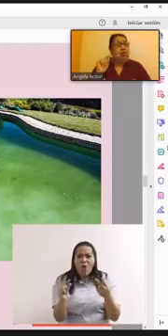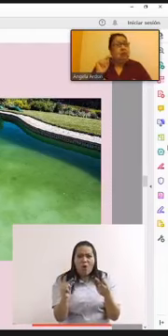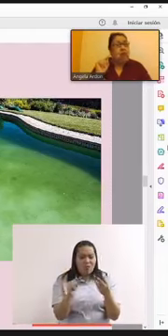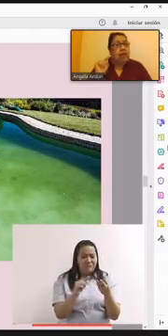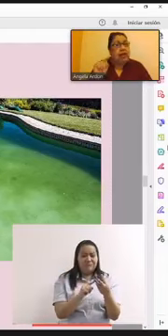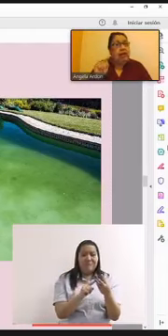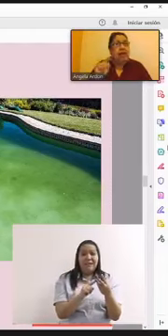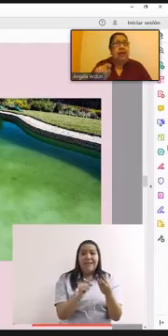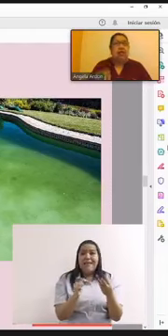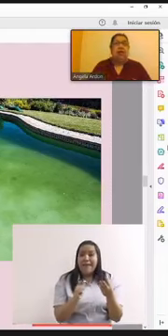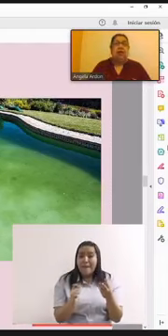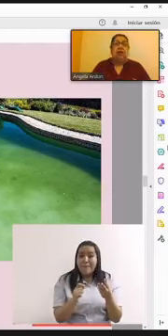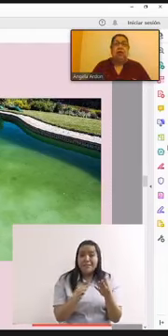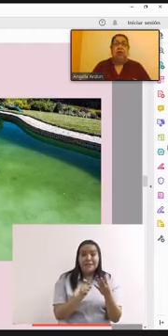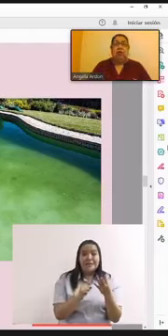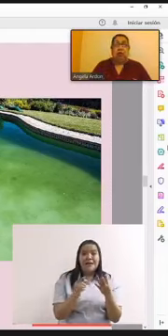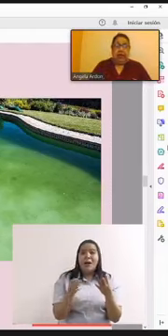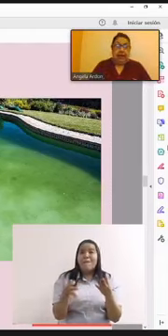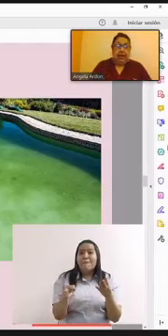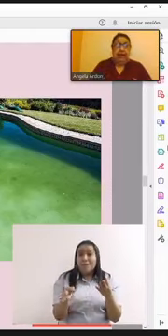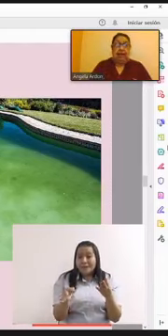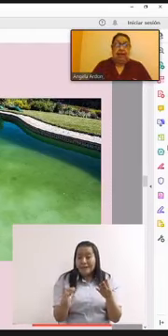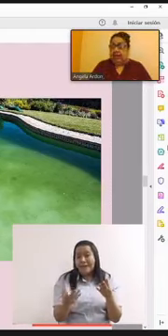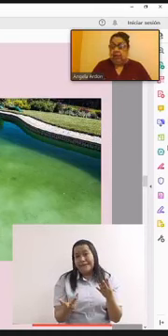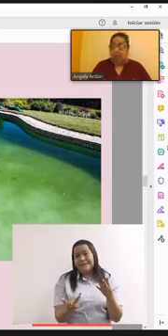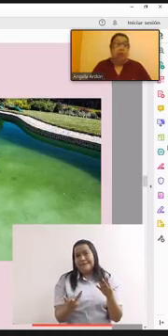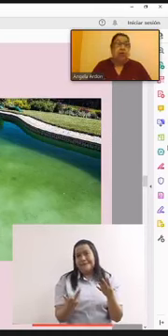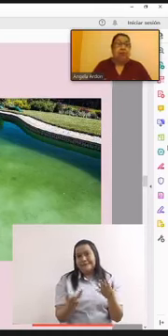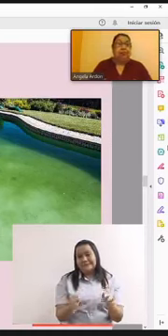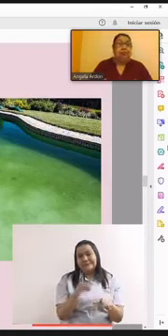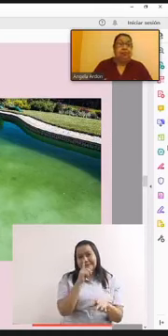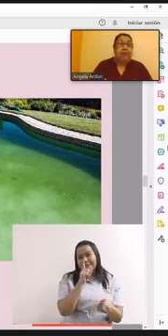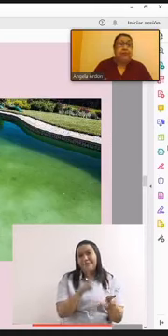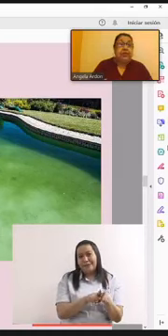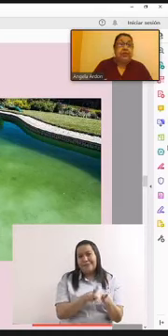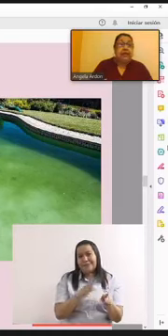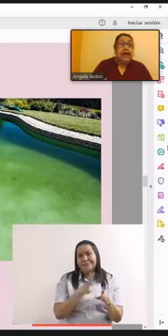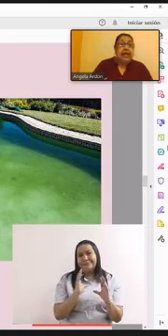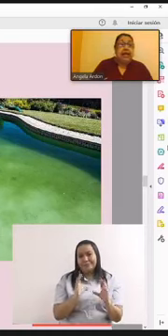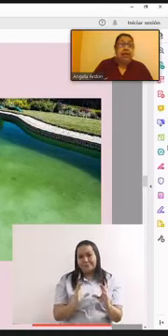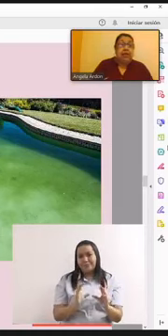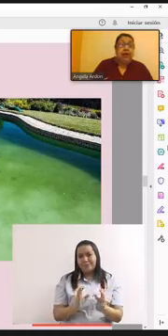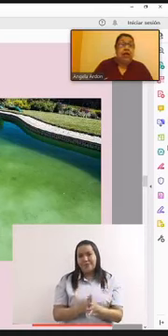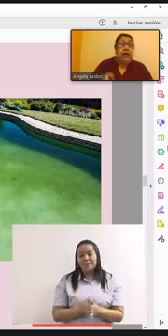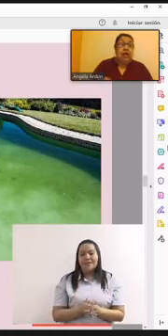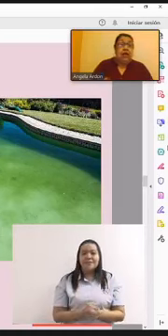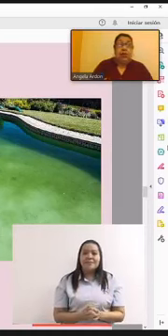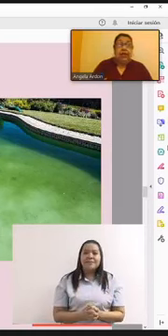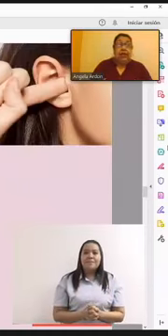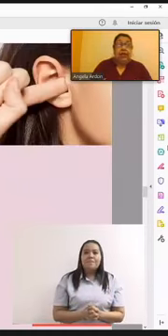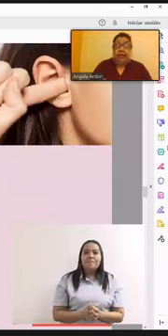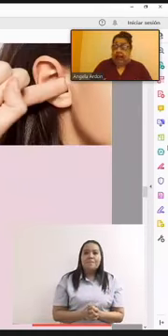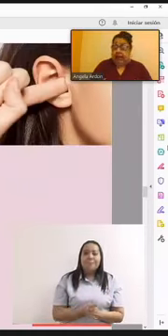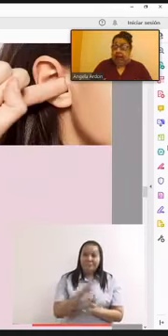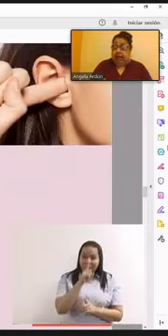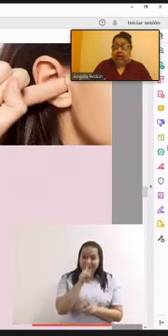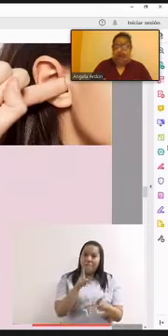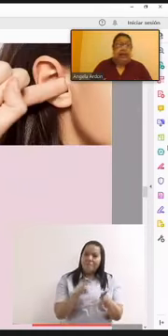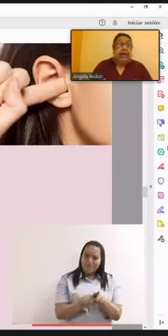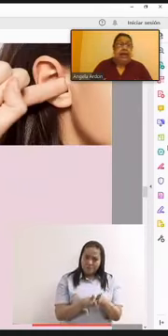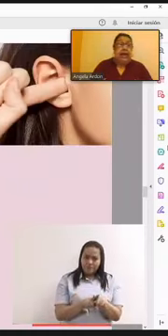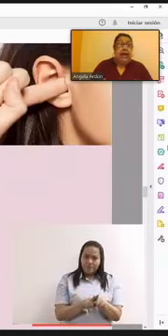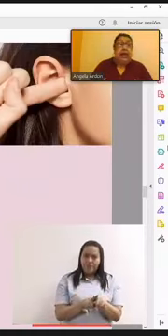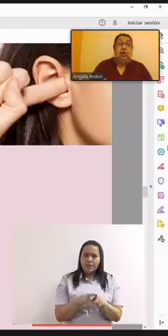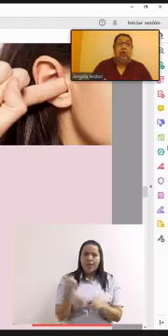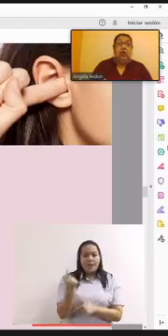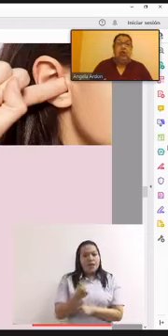es importante saber dónde cuidar. La siguiente, por favor. También lo importante es